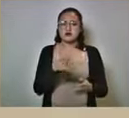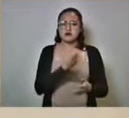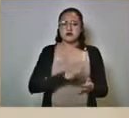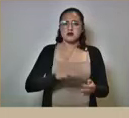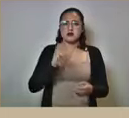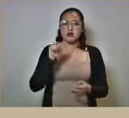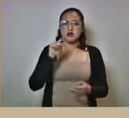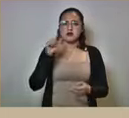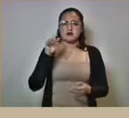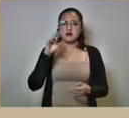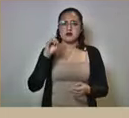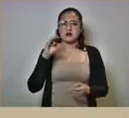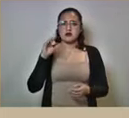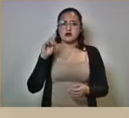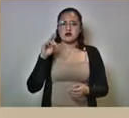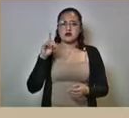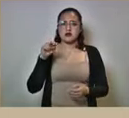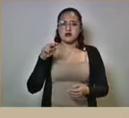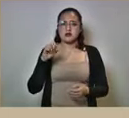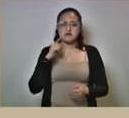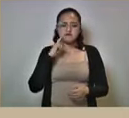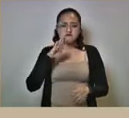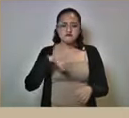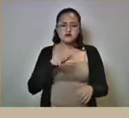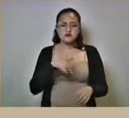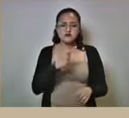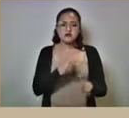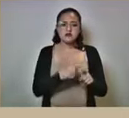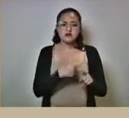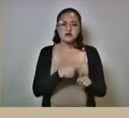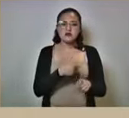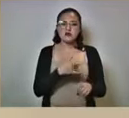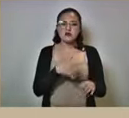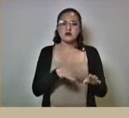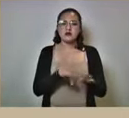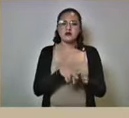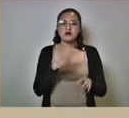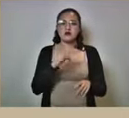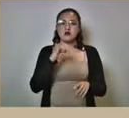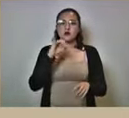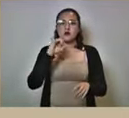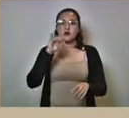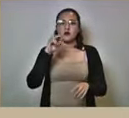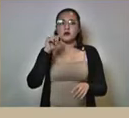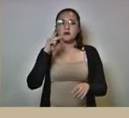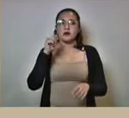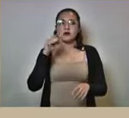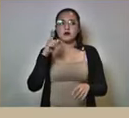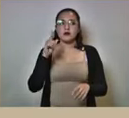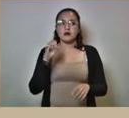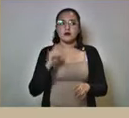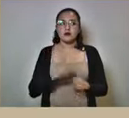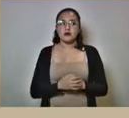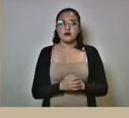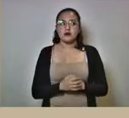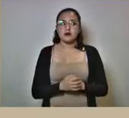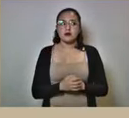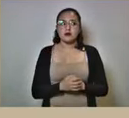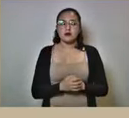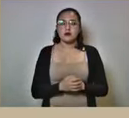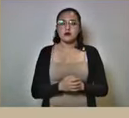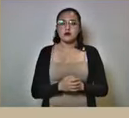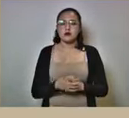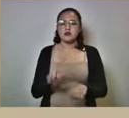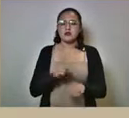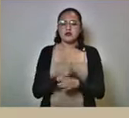Lázaro Cárdenas y buscó directamente al inspector Juan Pablo Tolama, el cual días anteriores ya